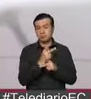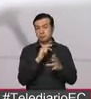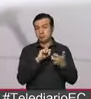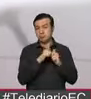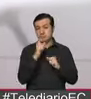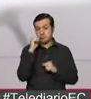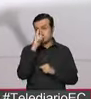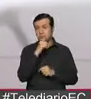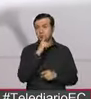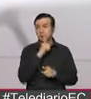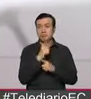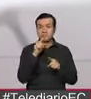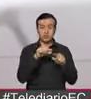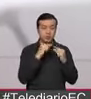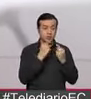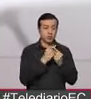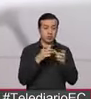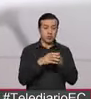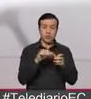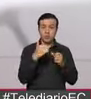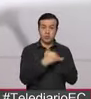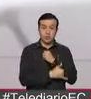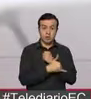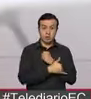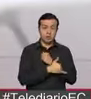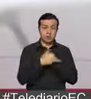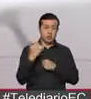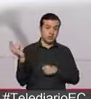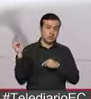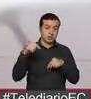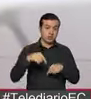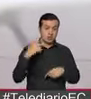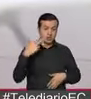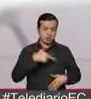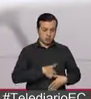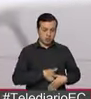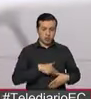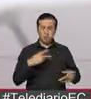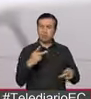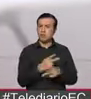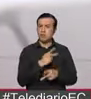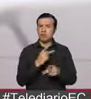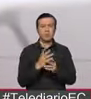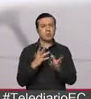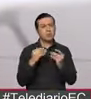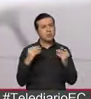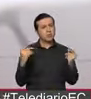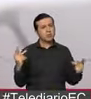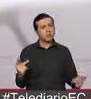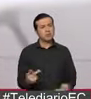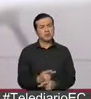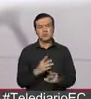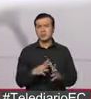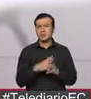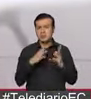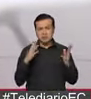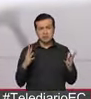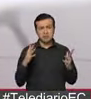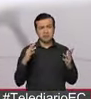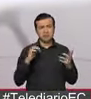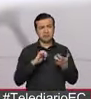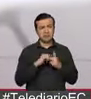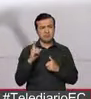ejemplo la presencia de grupos de extranjeros armados y estas redes cómo se van construyendo a partir de esta